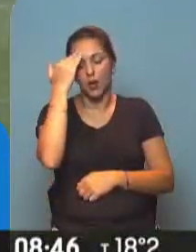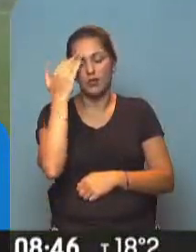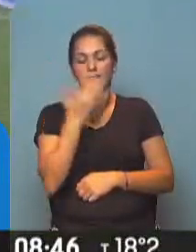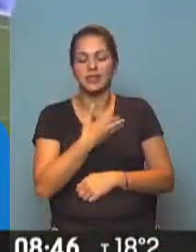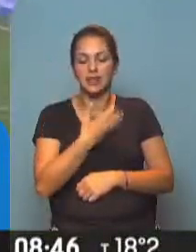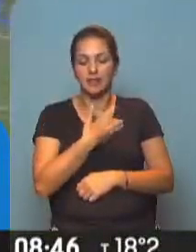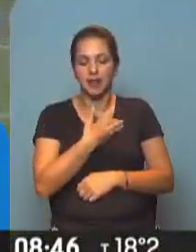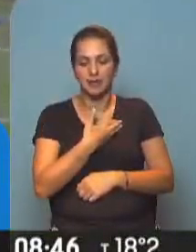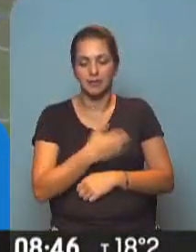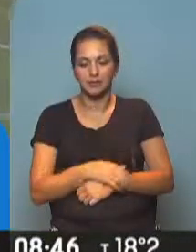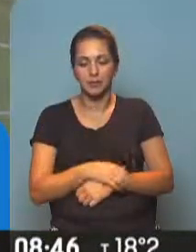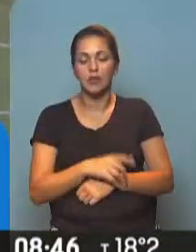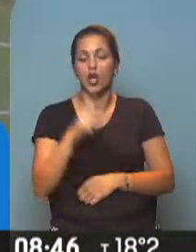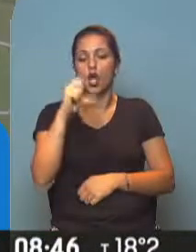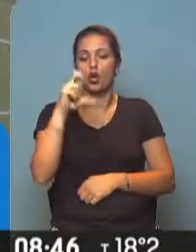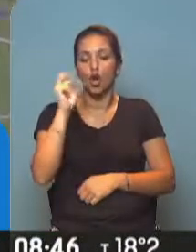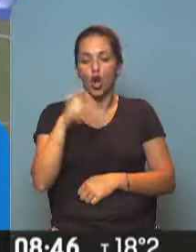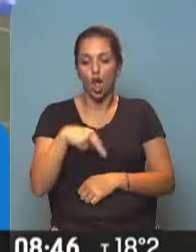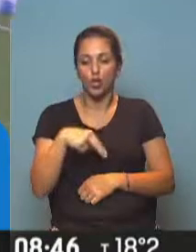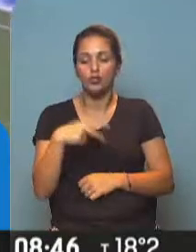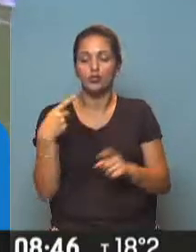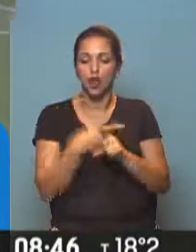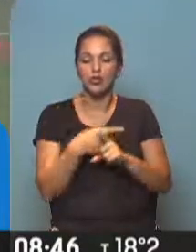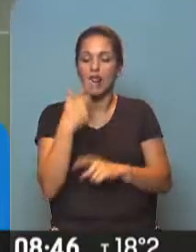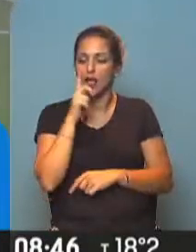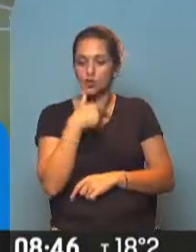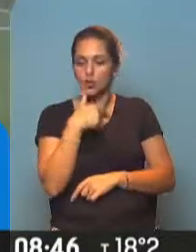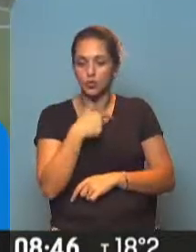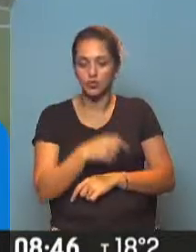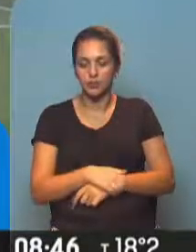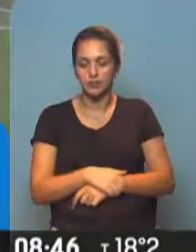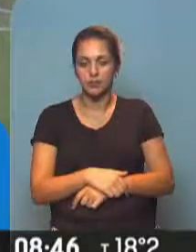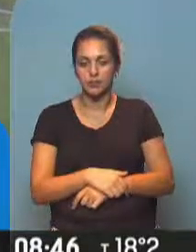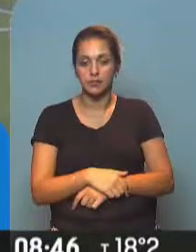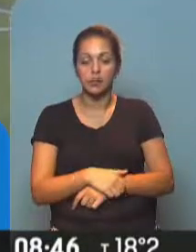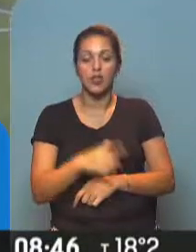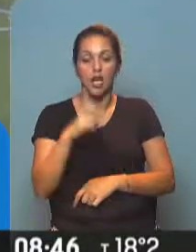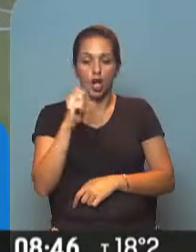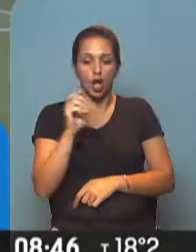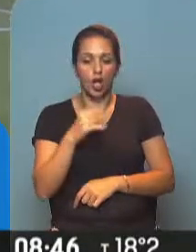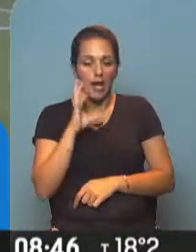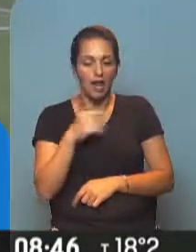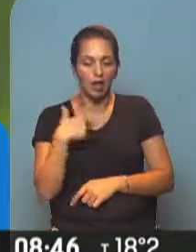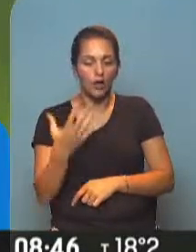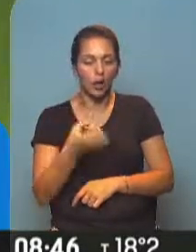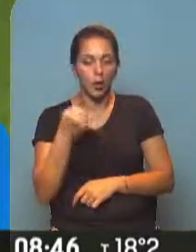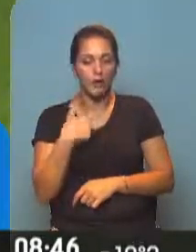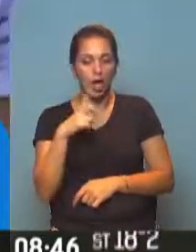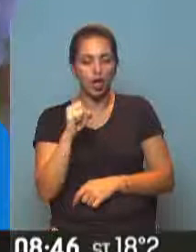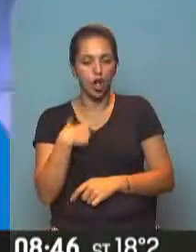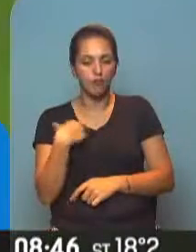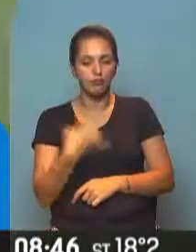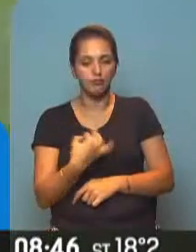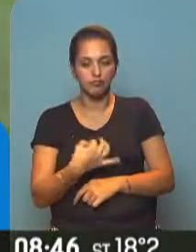Fe. Colón recibe a Lanús, algo recuperado el Granate. Colón de muy buena